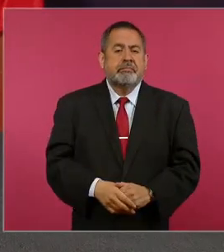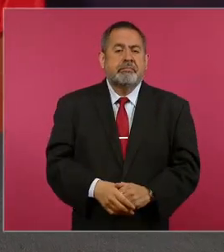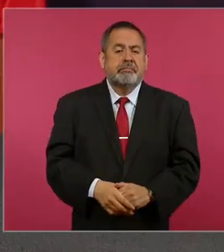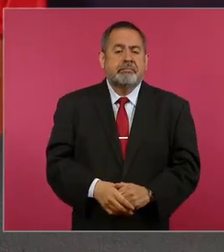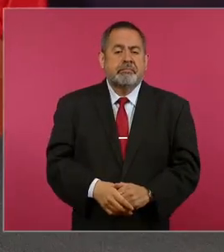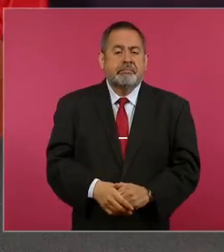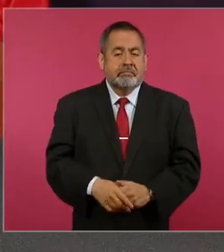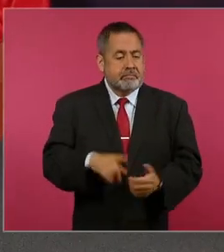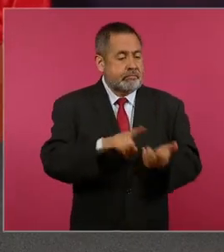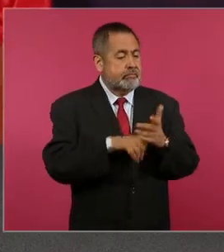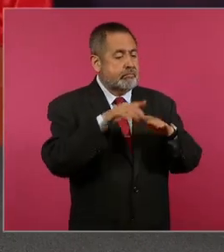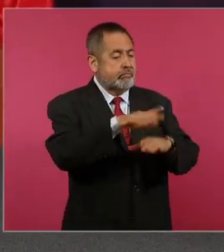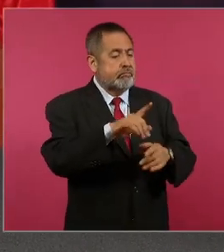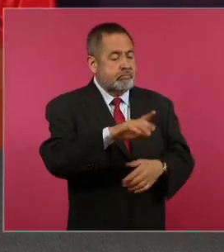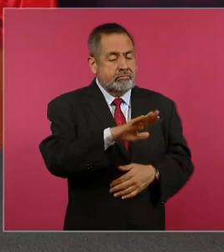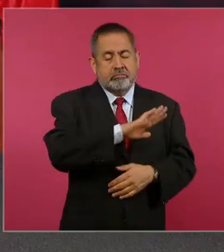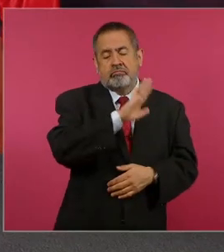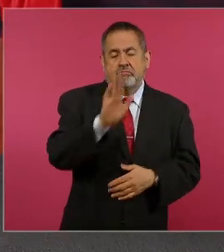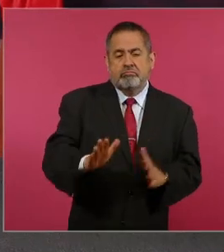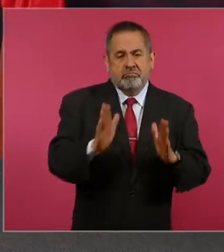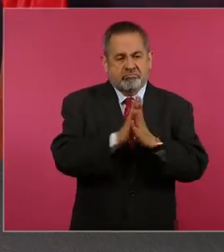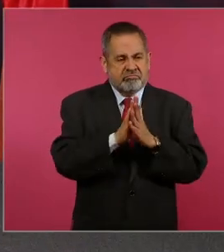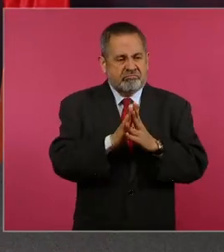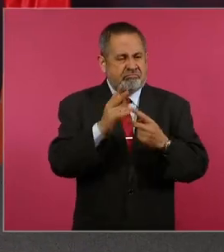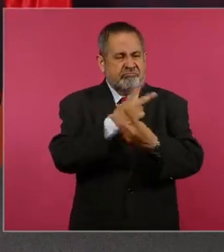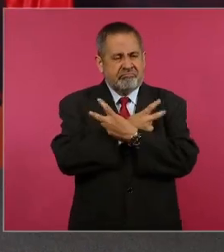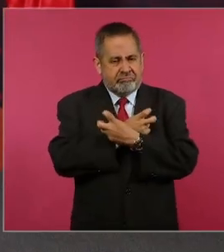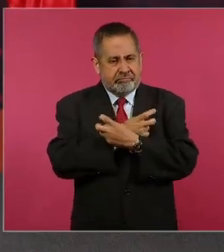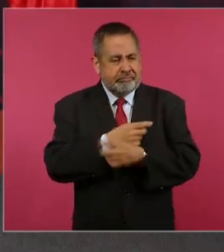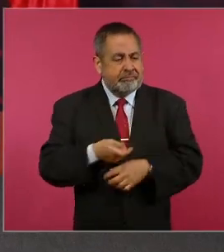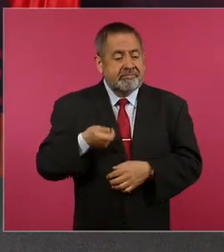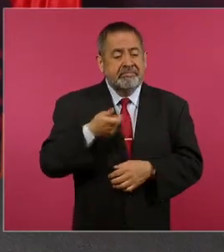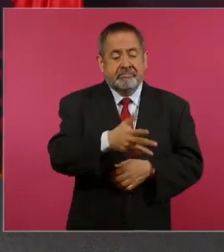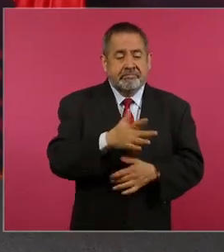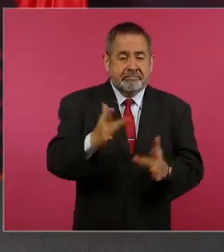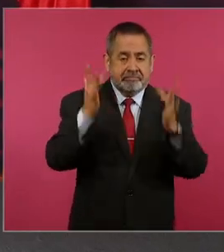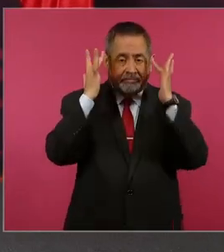Se habla de la muerte, pero es la santa